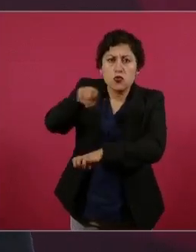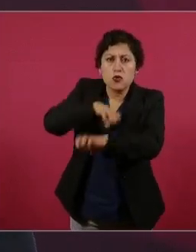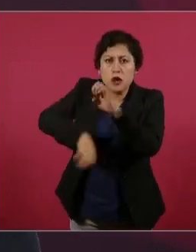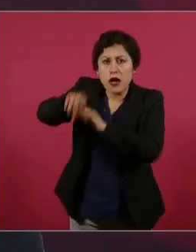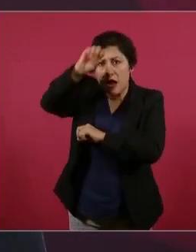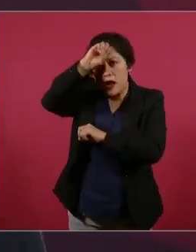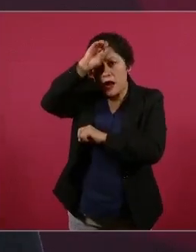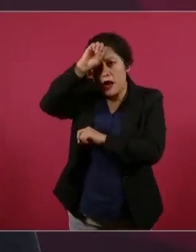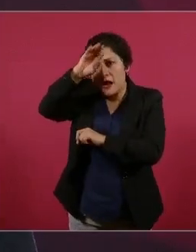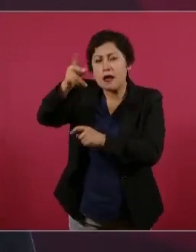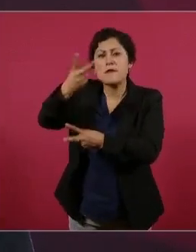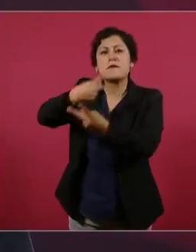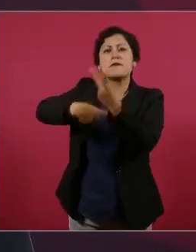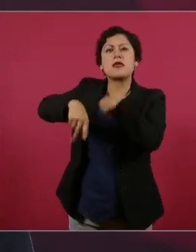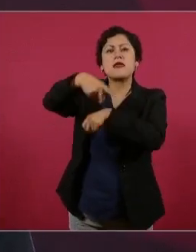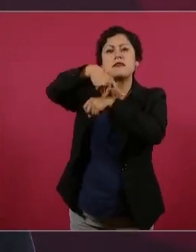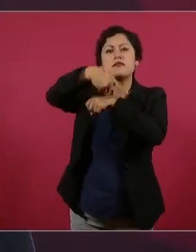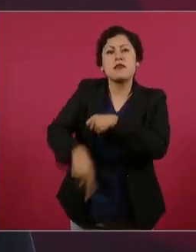nuestro territorio.